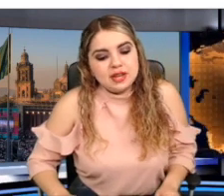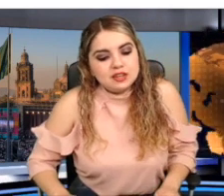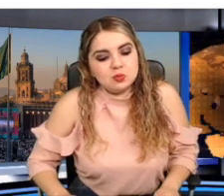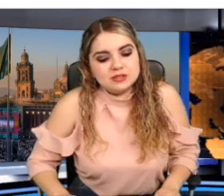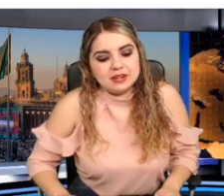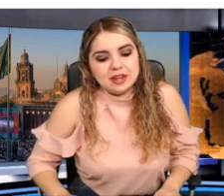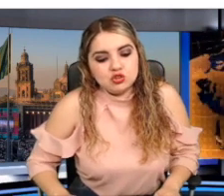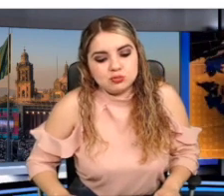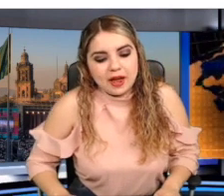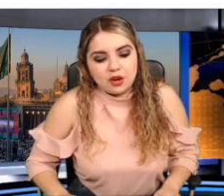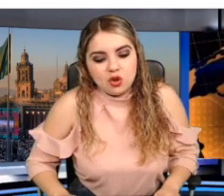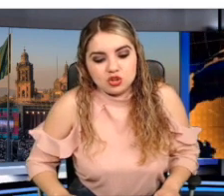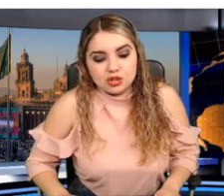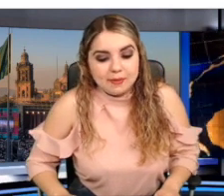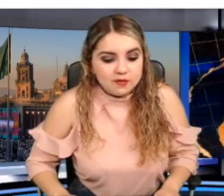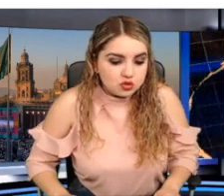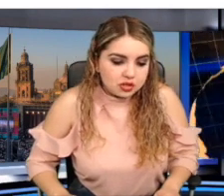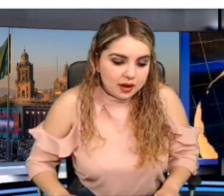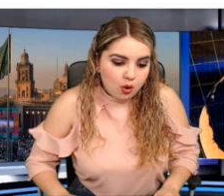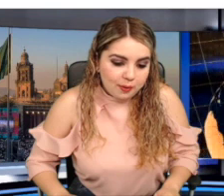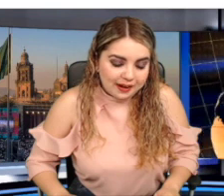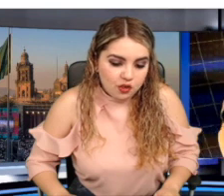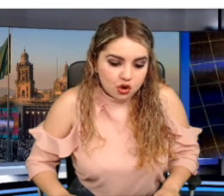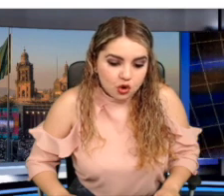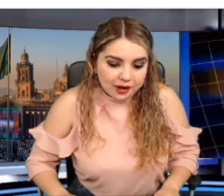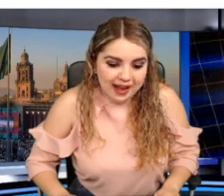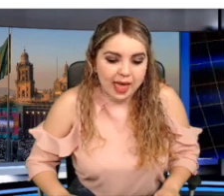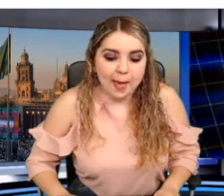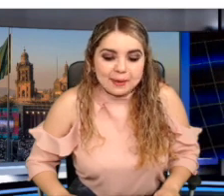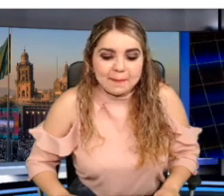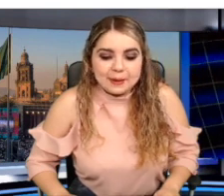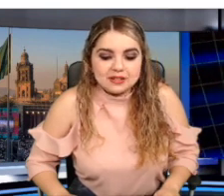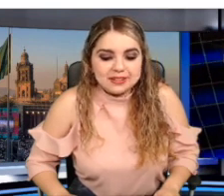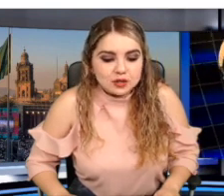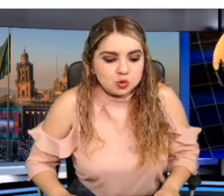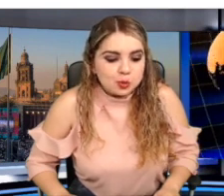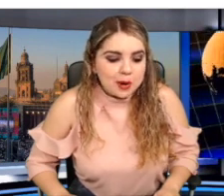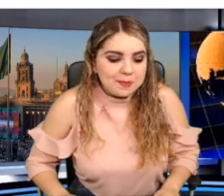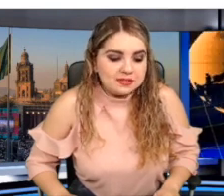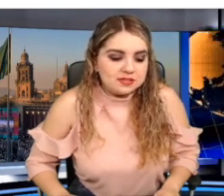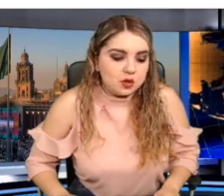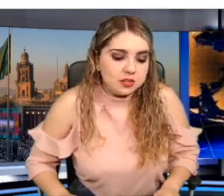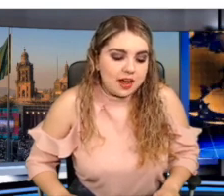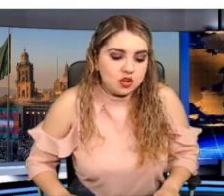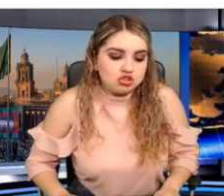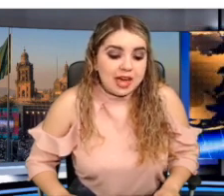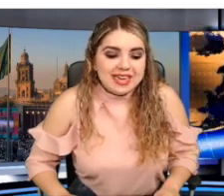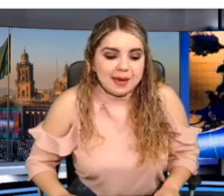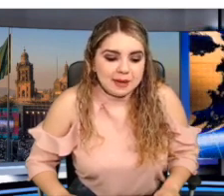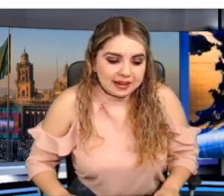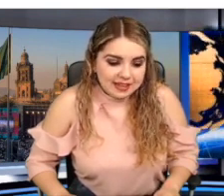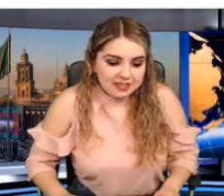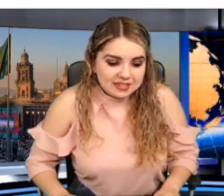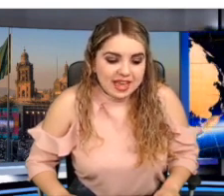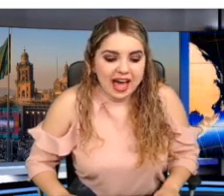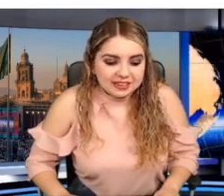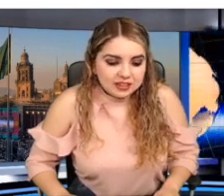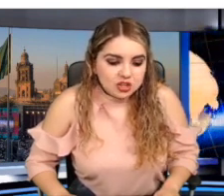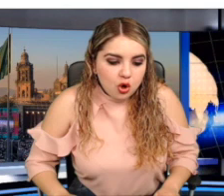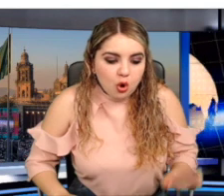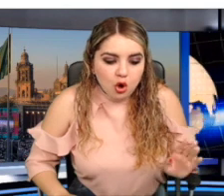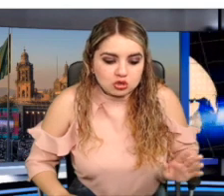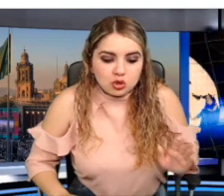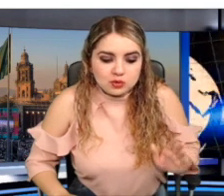Datos oficiales muestran que los magnos eventos del gobernador Corral para presentar sus programas extraordinarios y emergentes